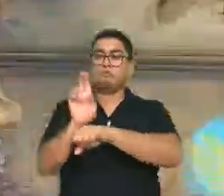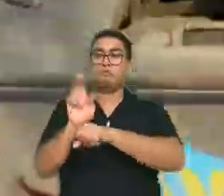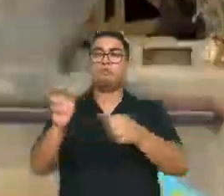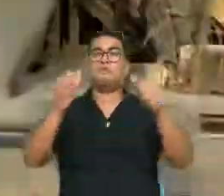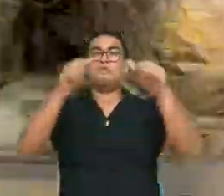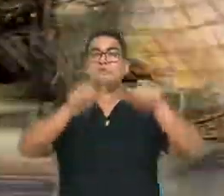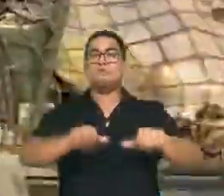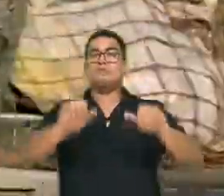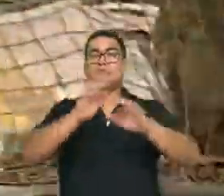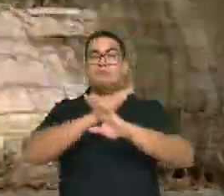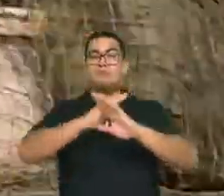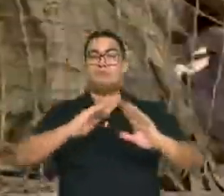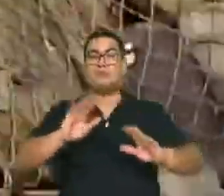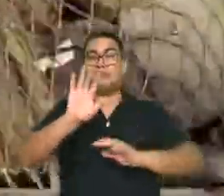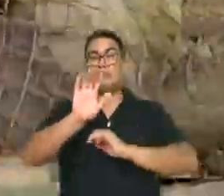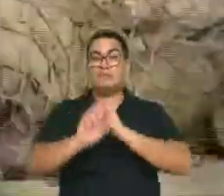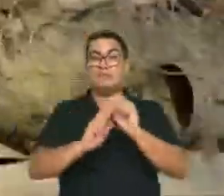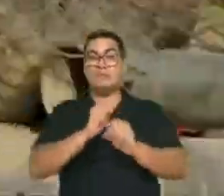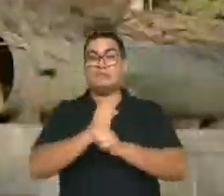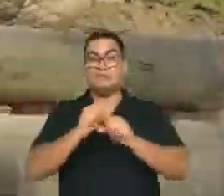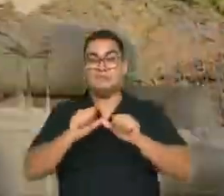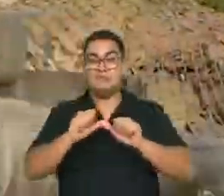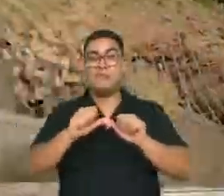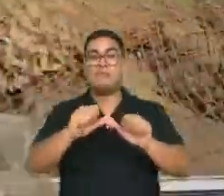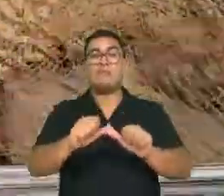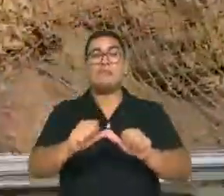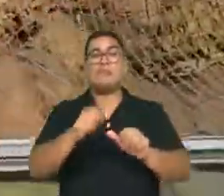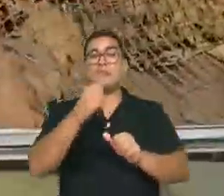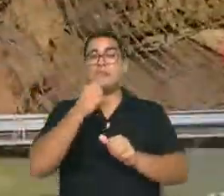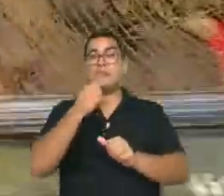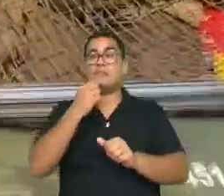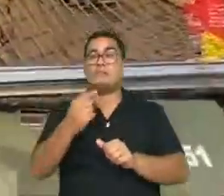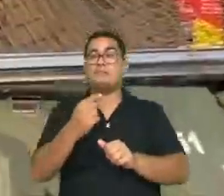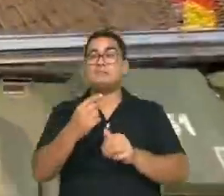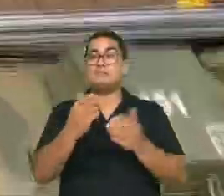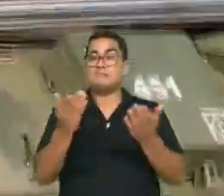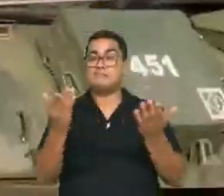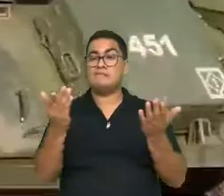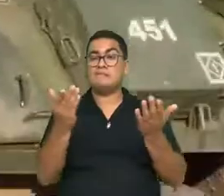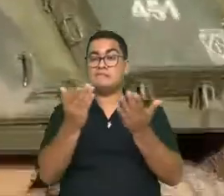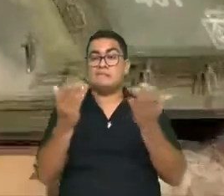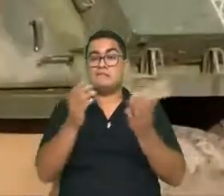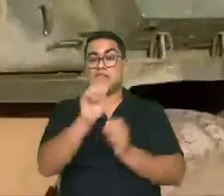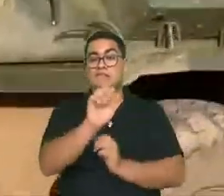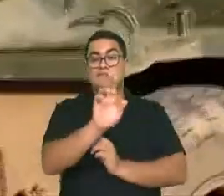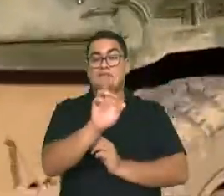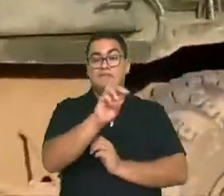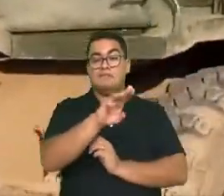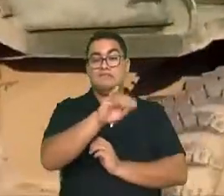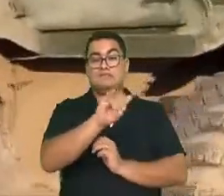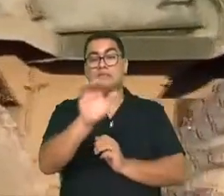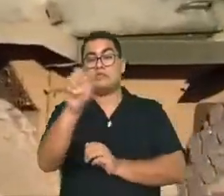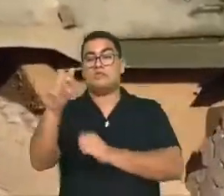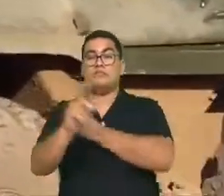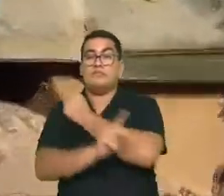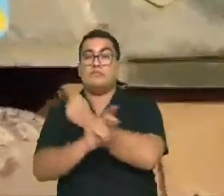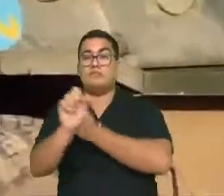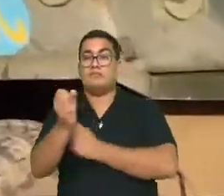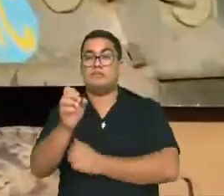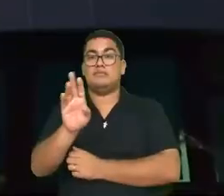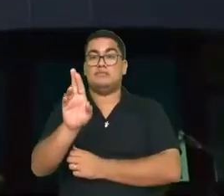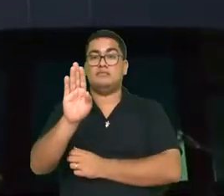paz durante los próximos 5 años, prorrogable 5 más, si Armenia y Azerbaiyán así lo